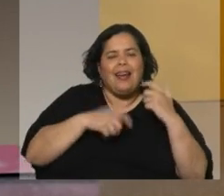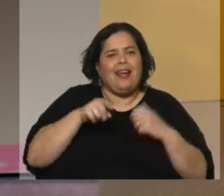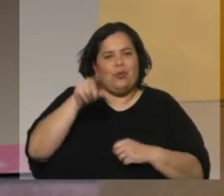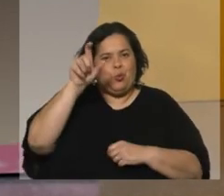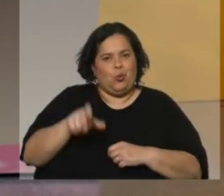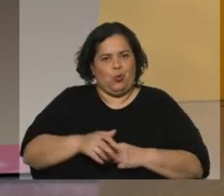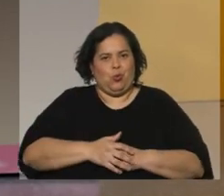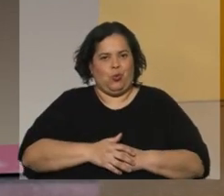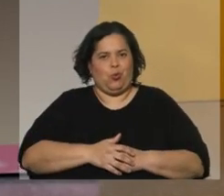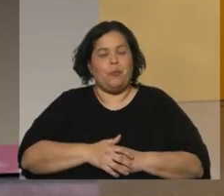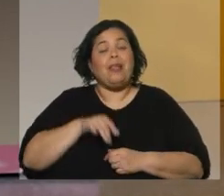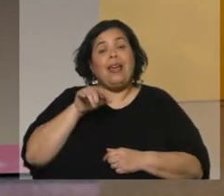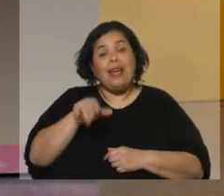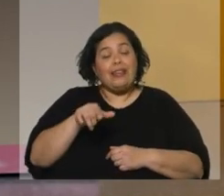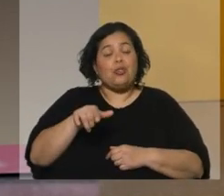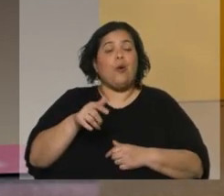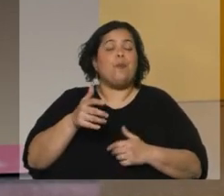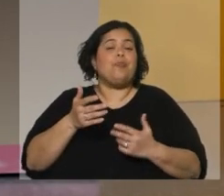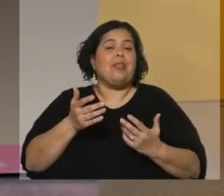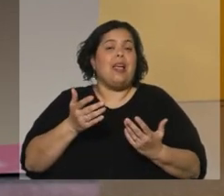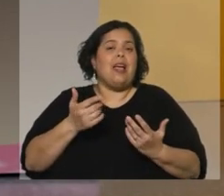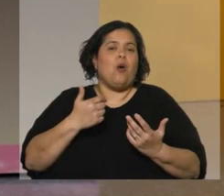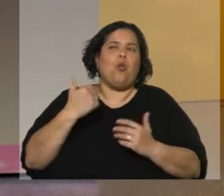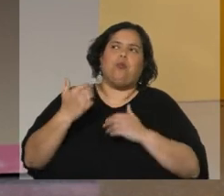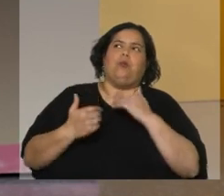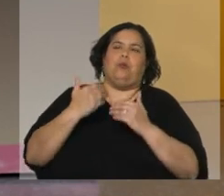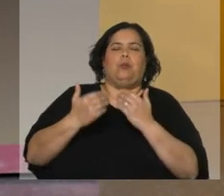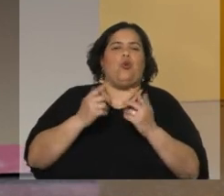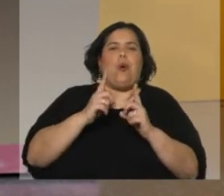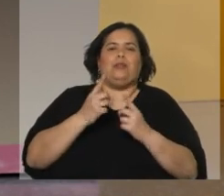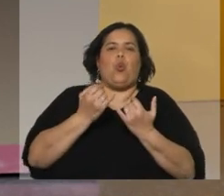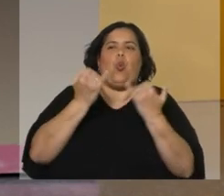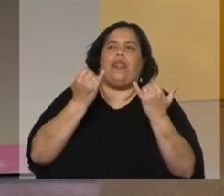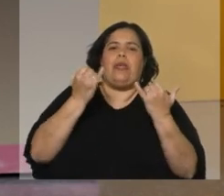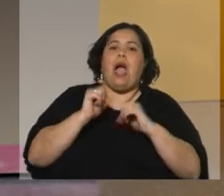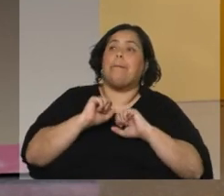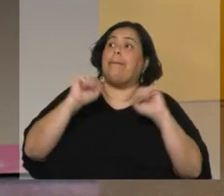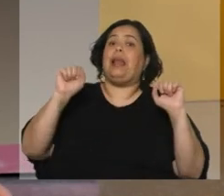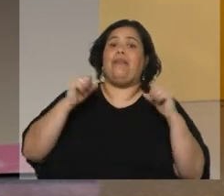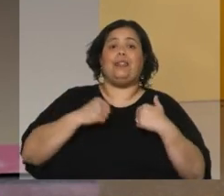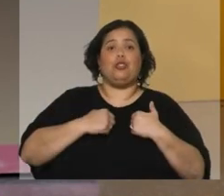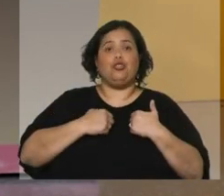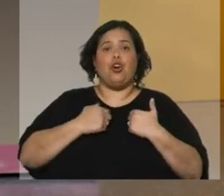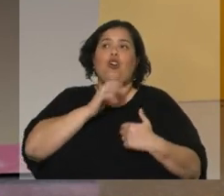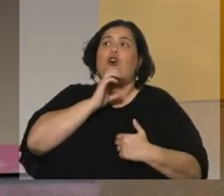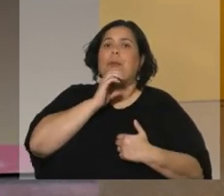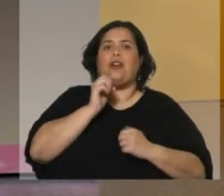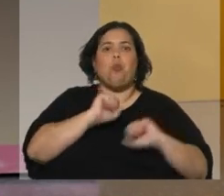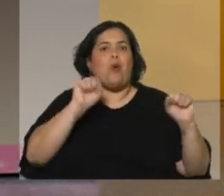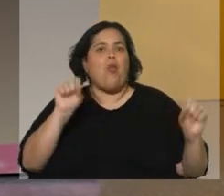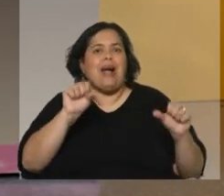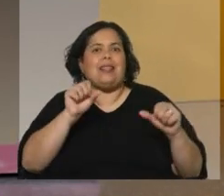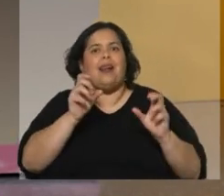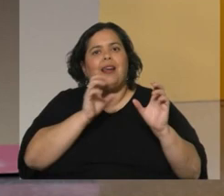eso eso es una cuestión que se que uno la va transitando no es que un día uno se levanta Y dice Bueno yo puedo ser gracioso o lo puedo